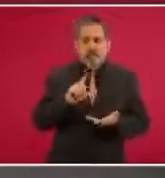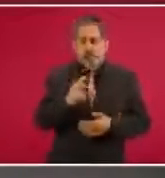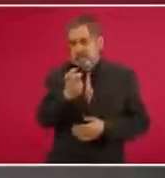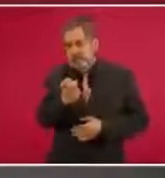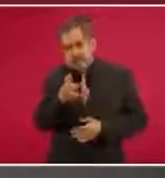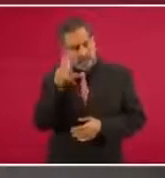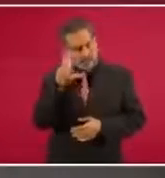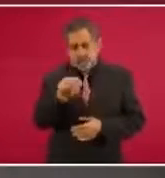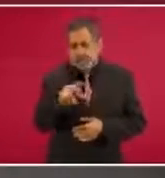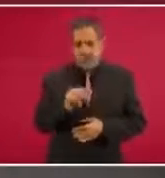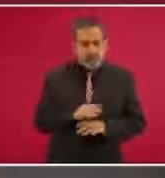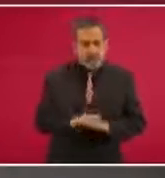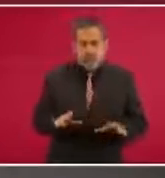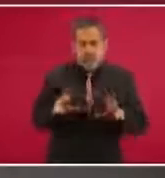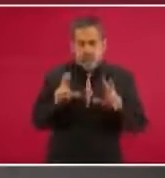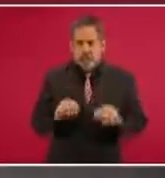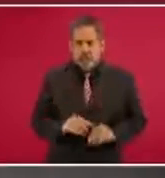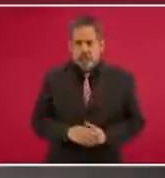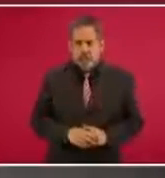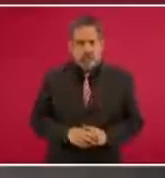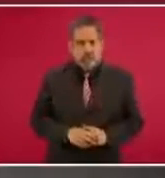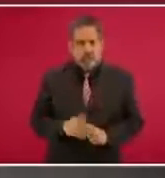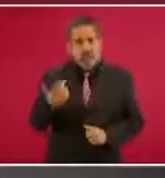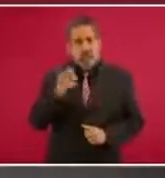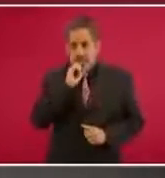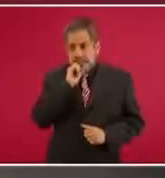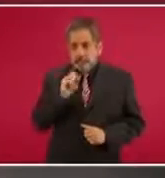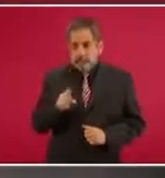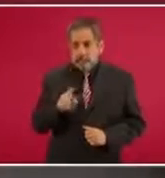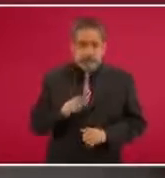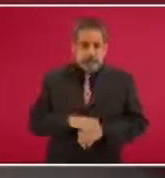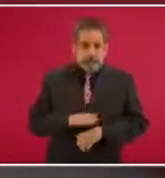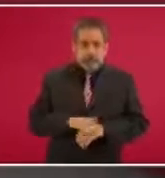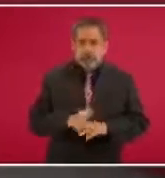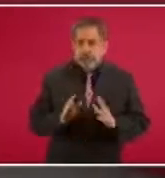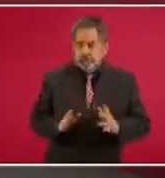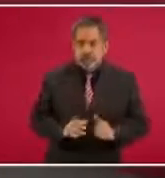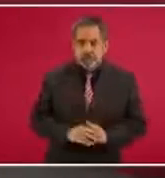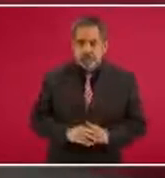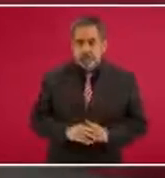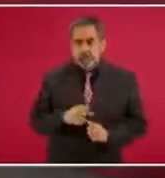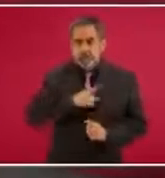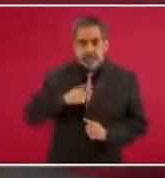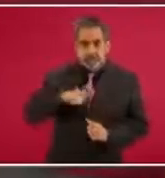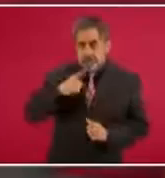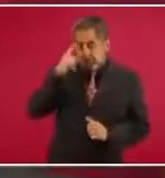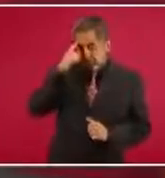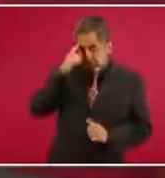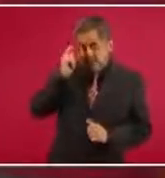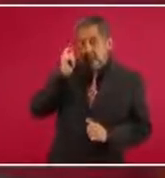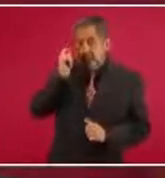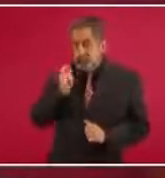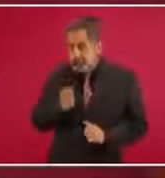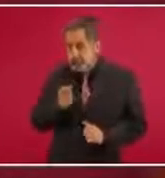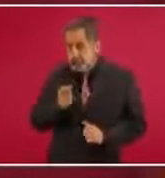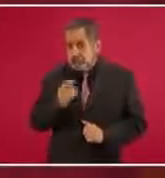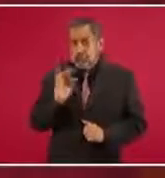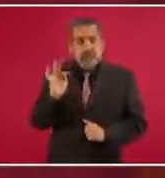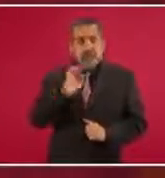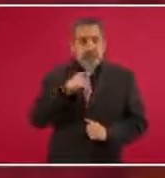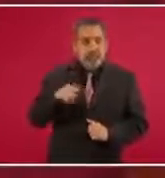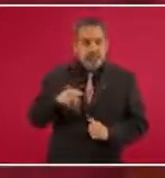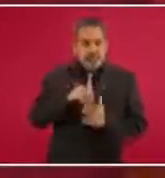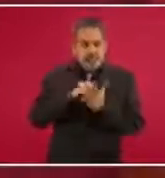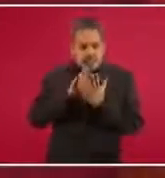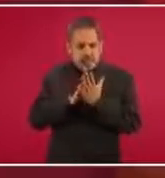no pero también hay que tomar en cuenta que si el mecanismo se